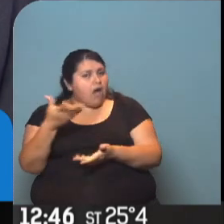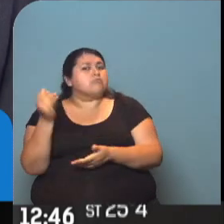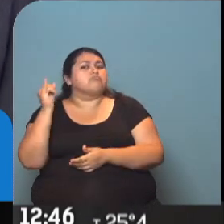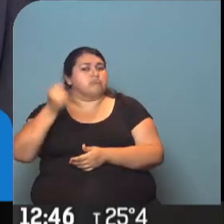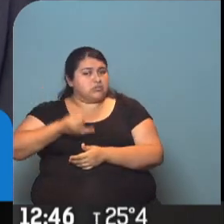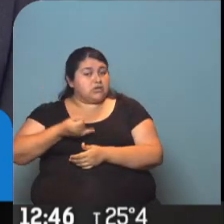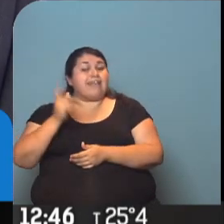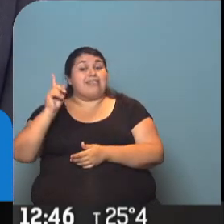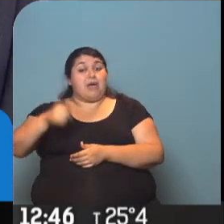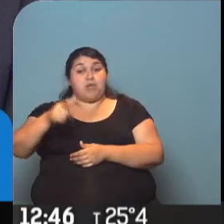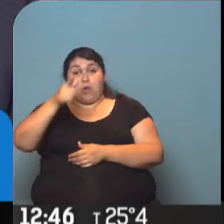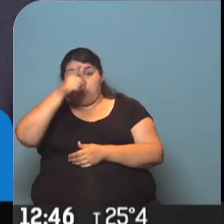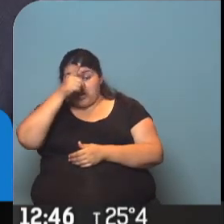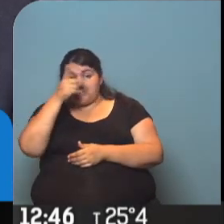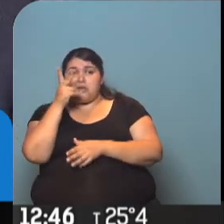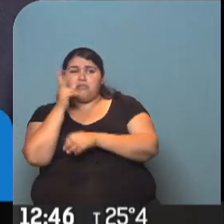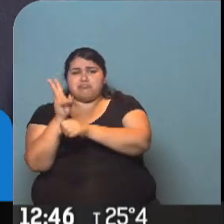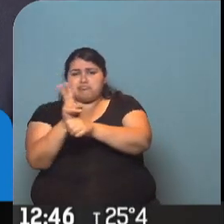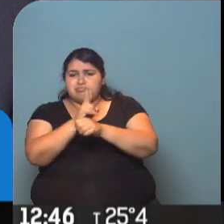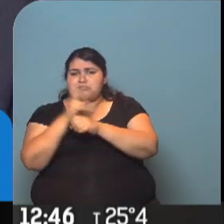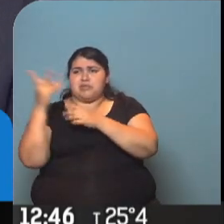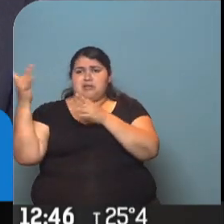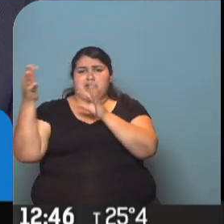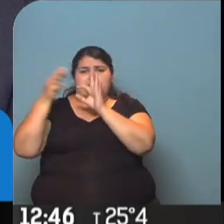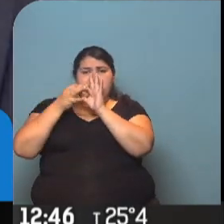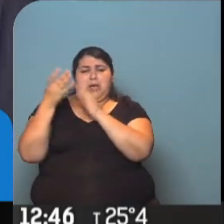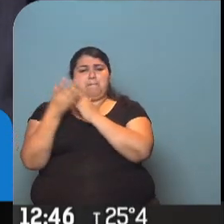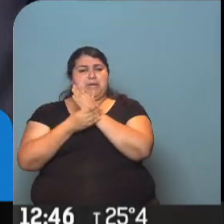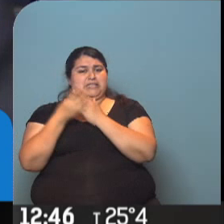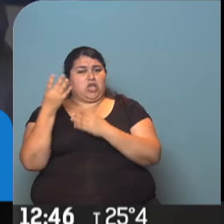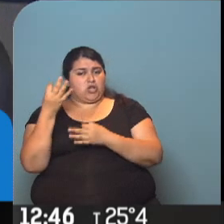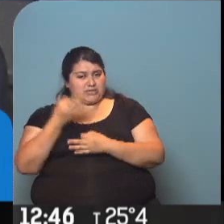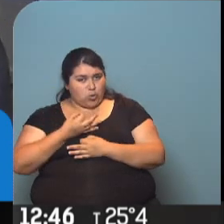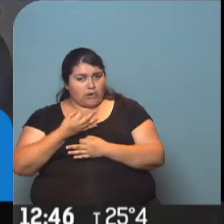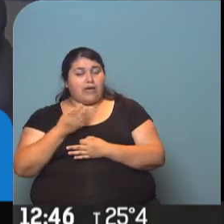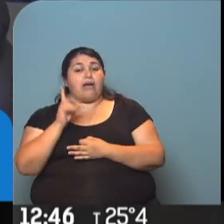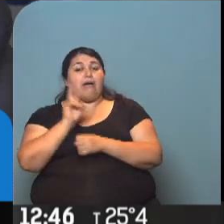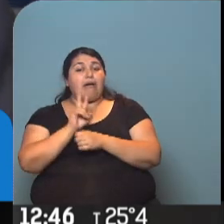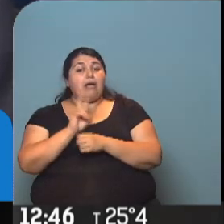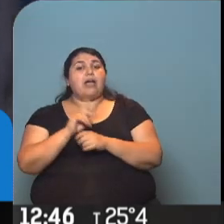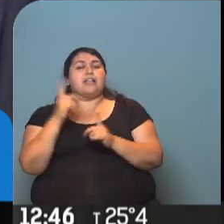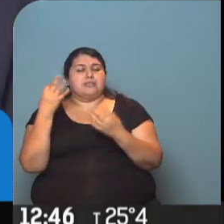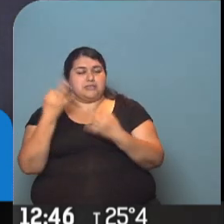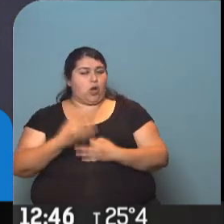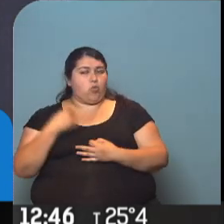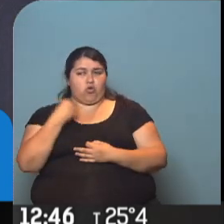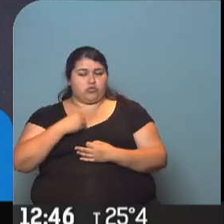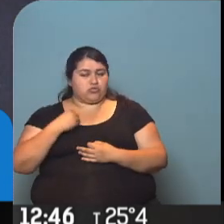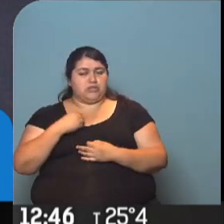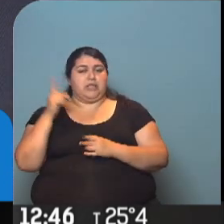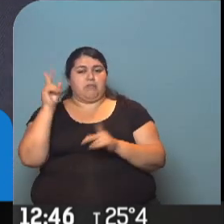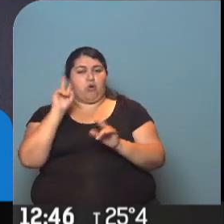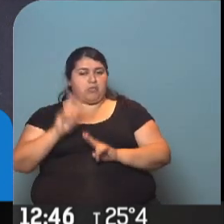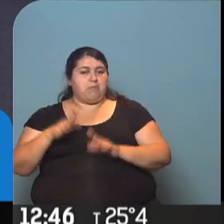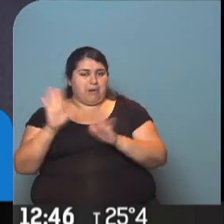la policía ha colaborado con el ministerio de seguridad por lo tanto estaba completamente de seguro que no iba a haber ningún problema por último